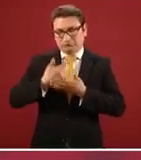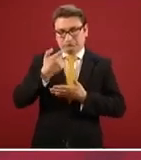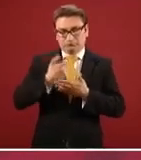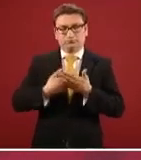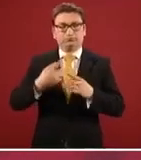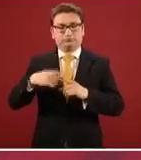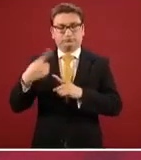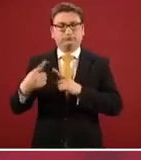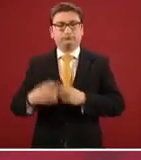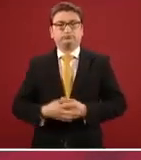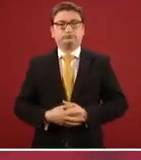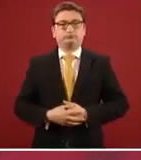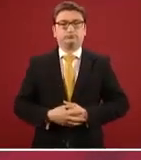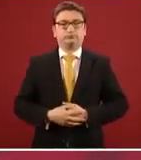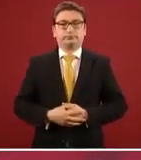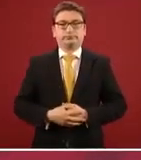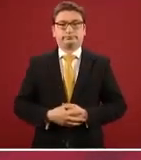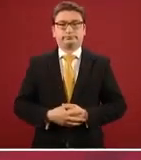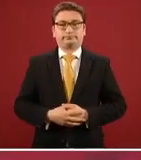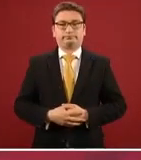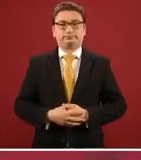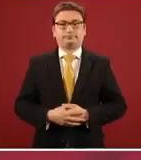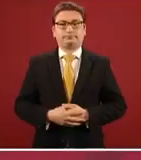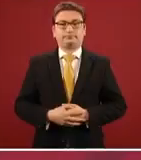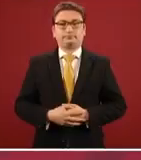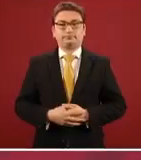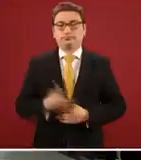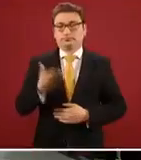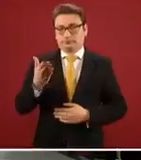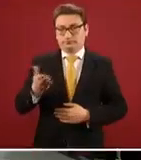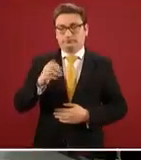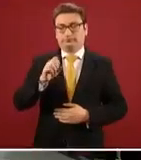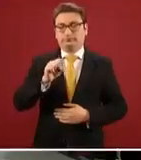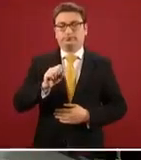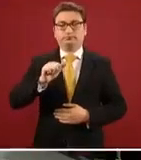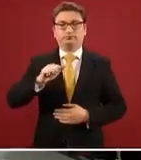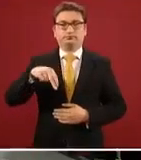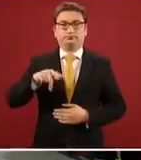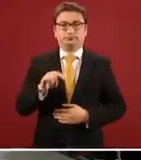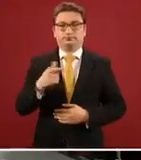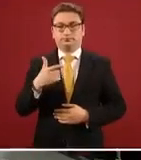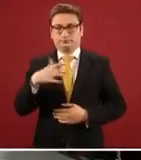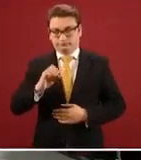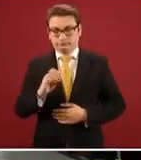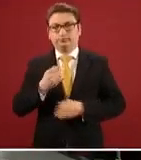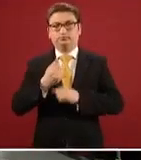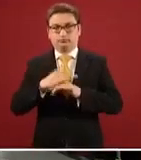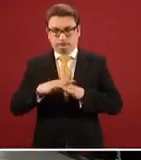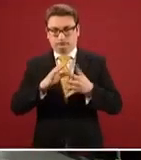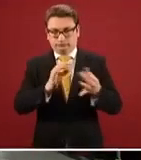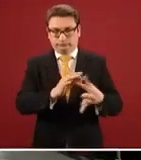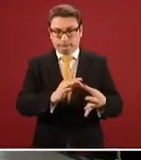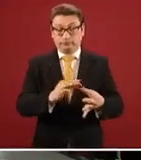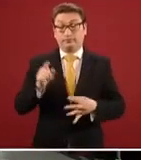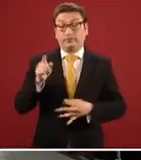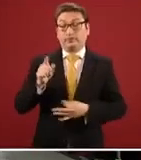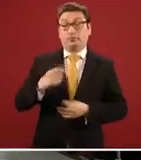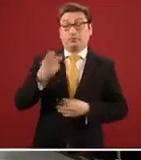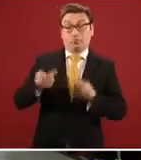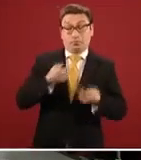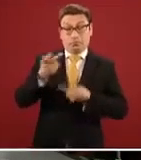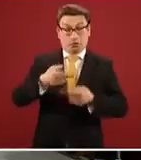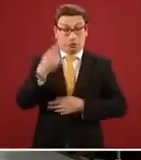vamos a pedir a Santiago que nos informe. No se pueden dar nombres